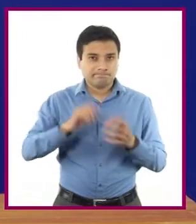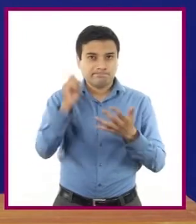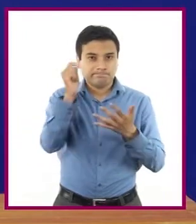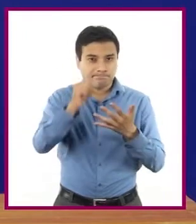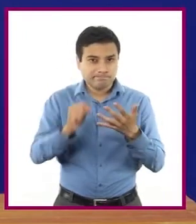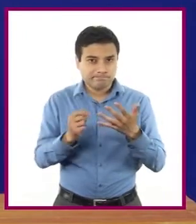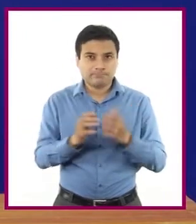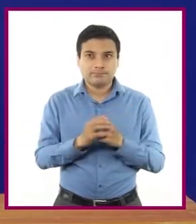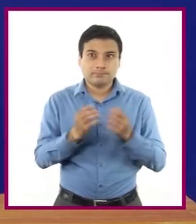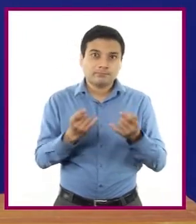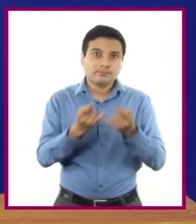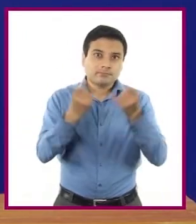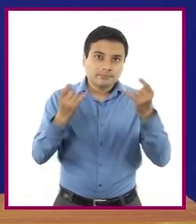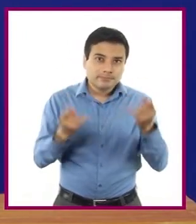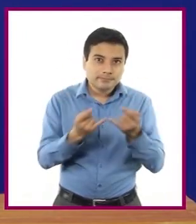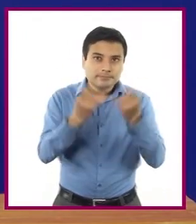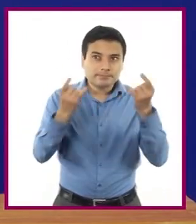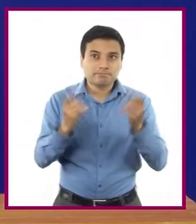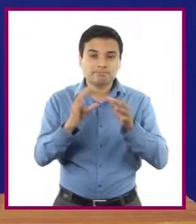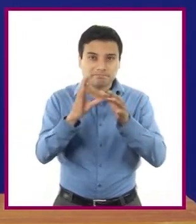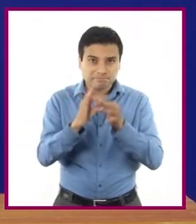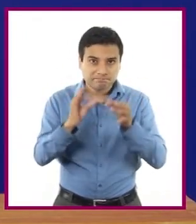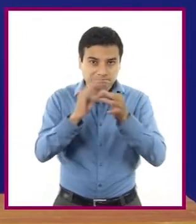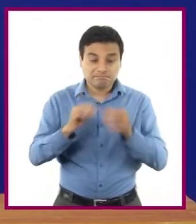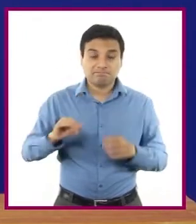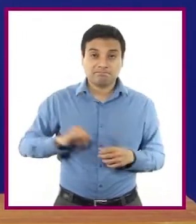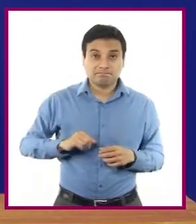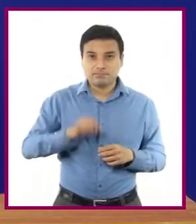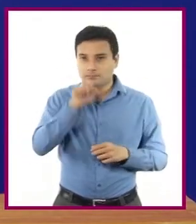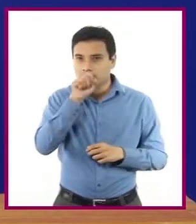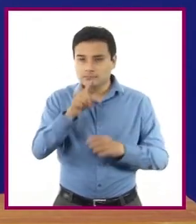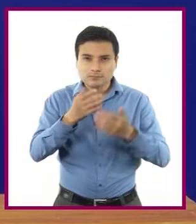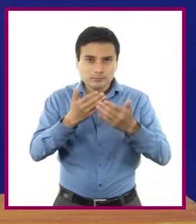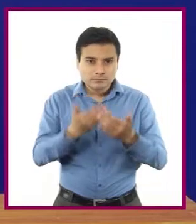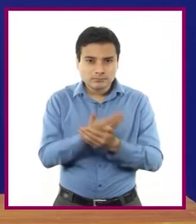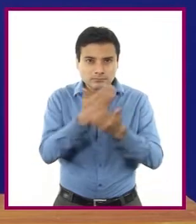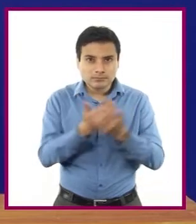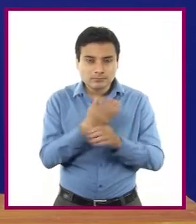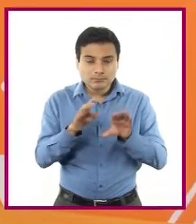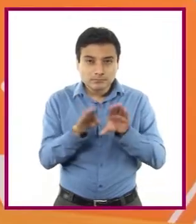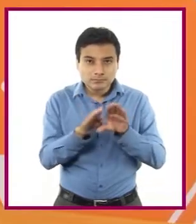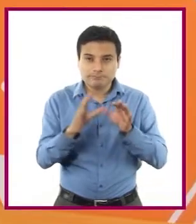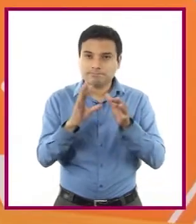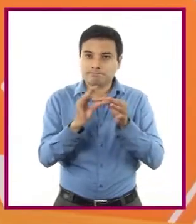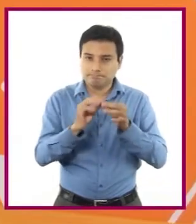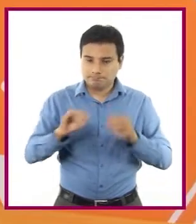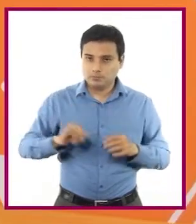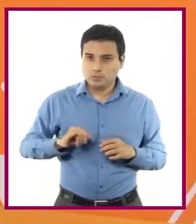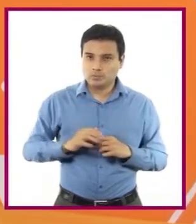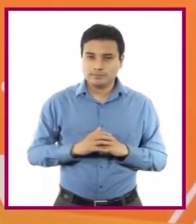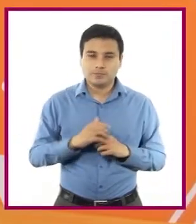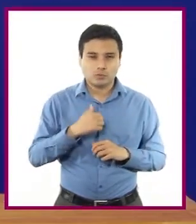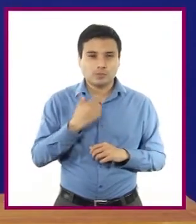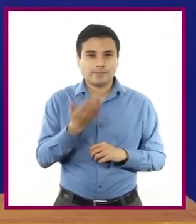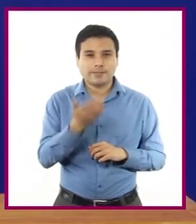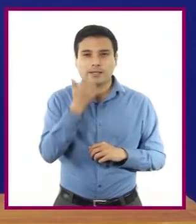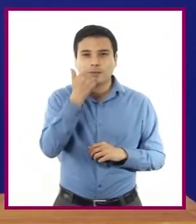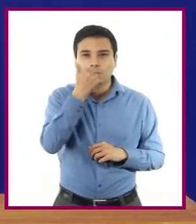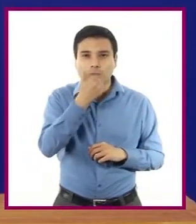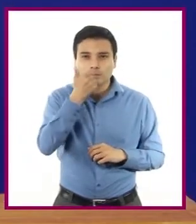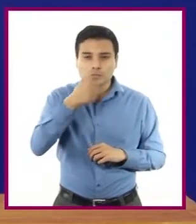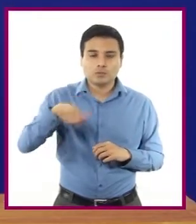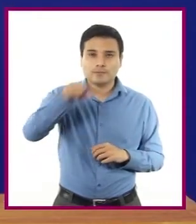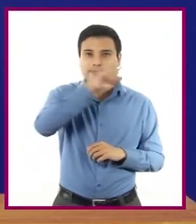datos históricos que se tienen o la forma de reproducción. Pero como solicitamos a las y los alumnos que